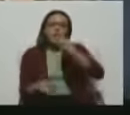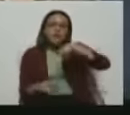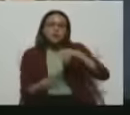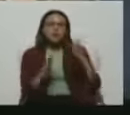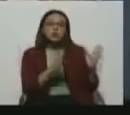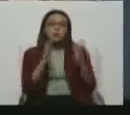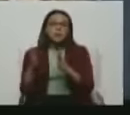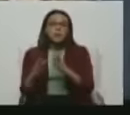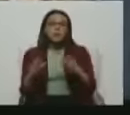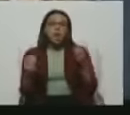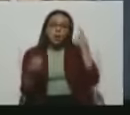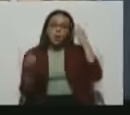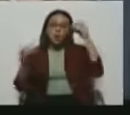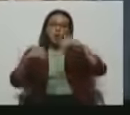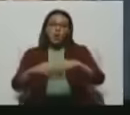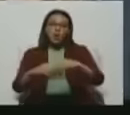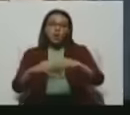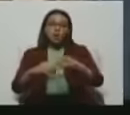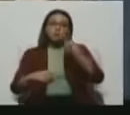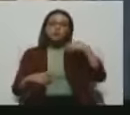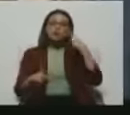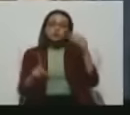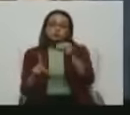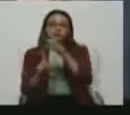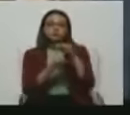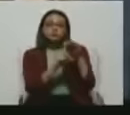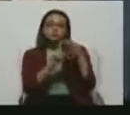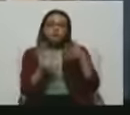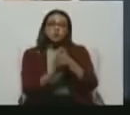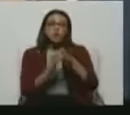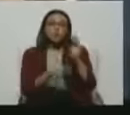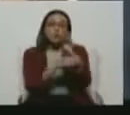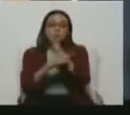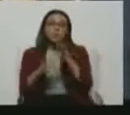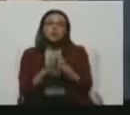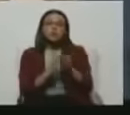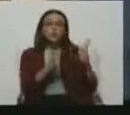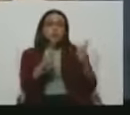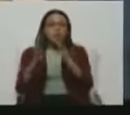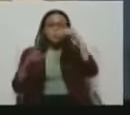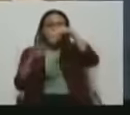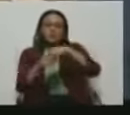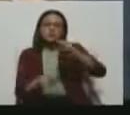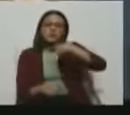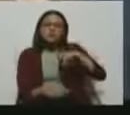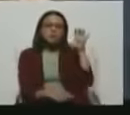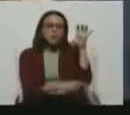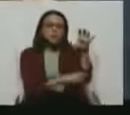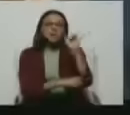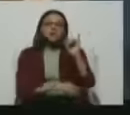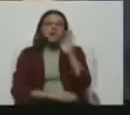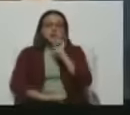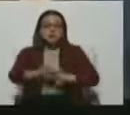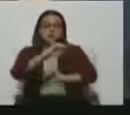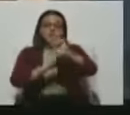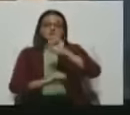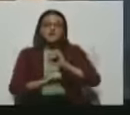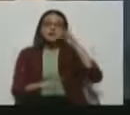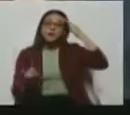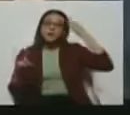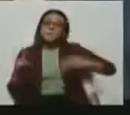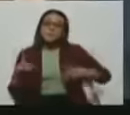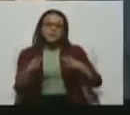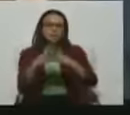preparada a orden para garantizar el orden interno de la patria y la defensa militar en todo